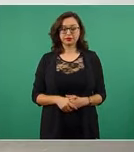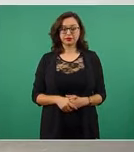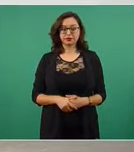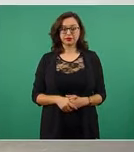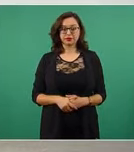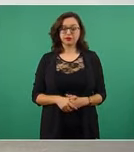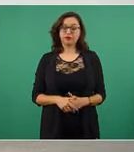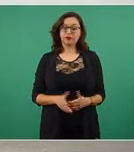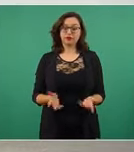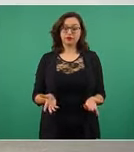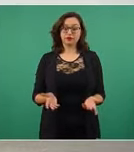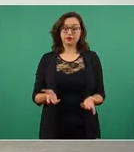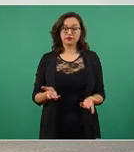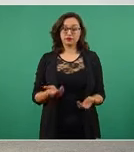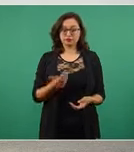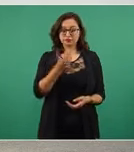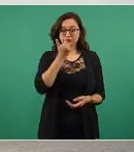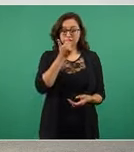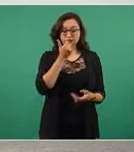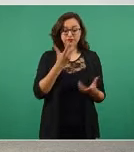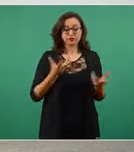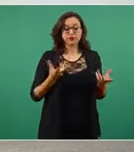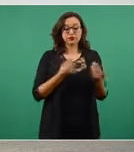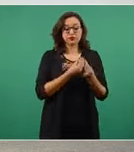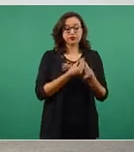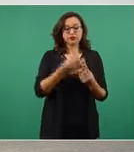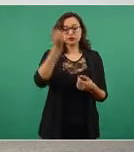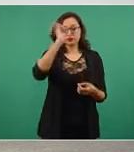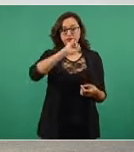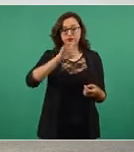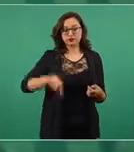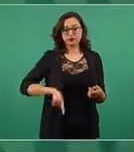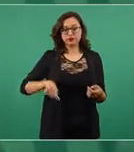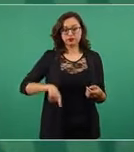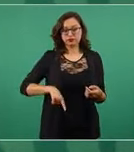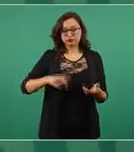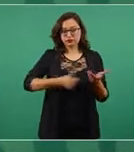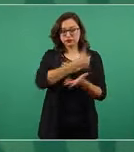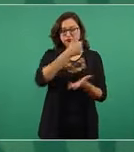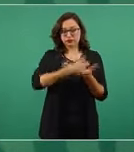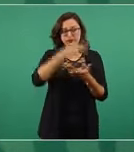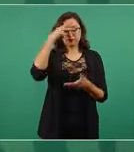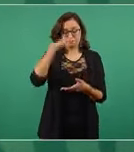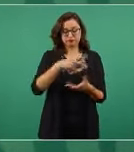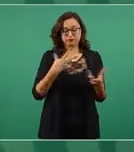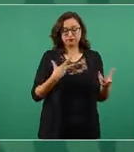Voy a desayunar con la jefa de gobierno de la Ciudad de México